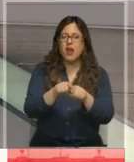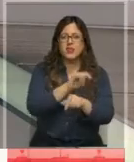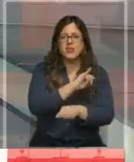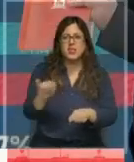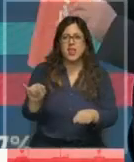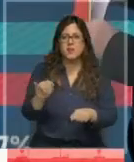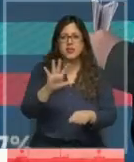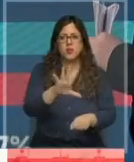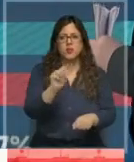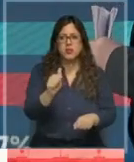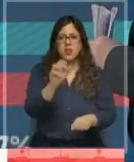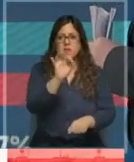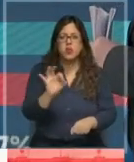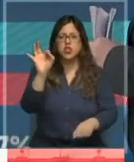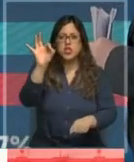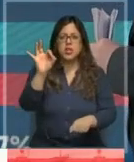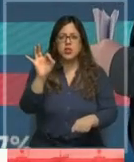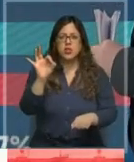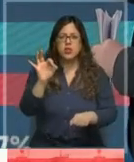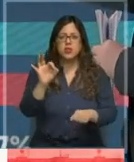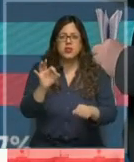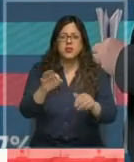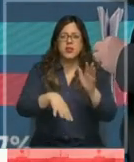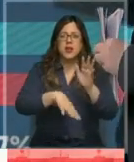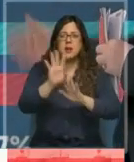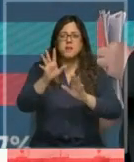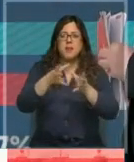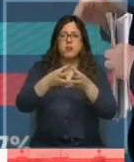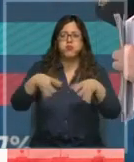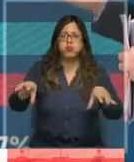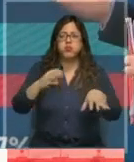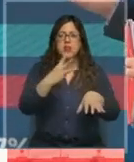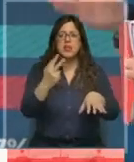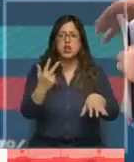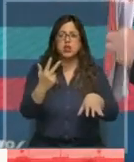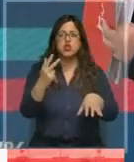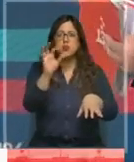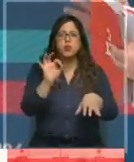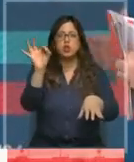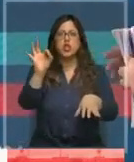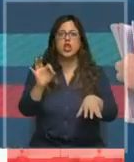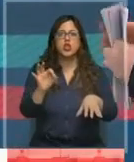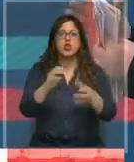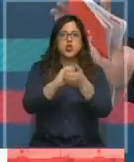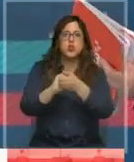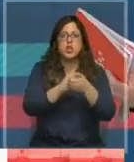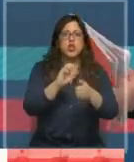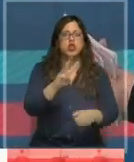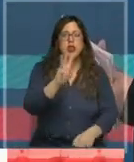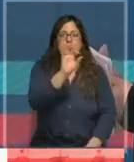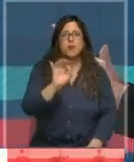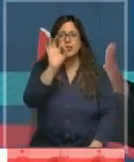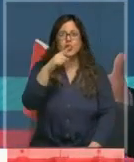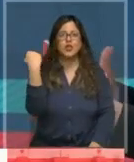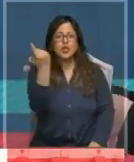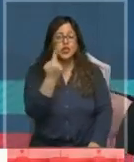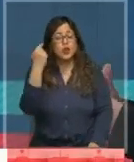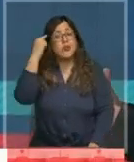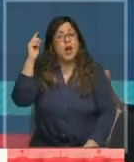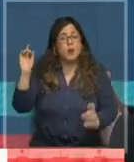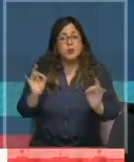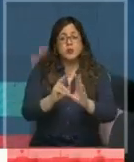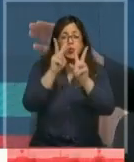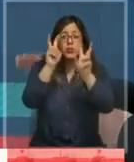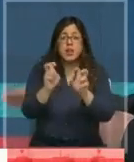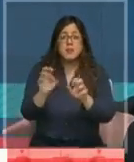con la misma visión, más desunido 38, más unido 3. O sea, si pretendíamos haber unido, haber estado con una interpretación a lo mejor,